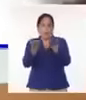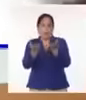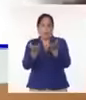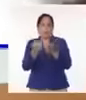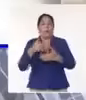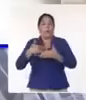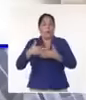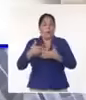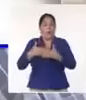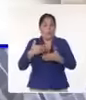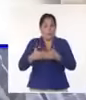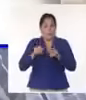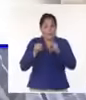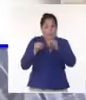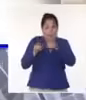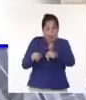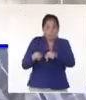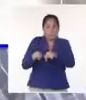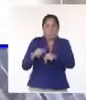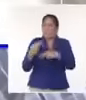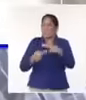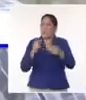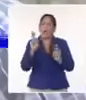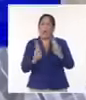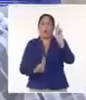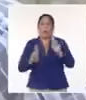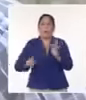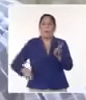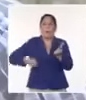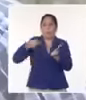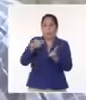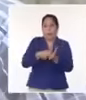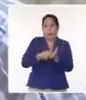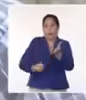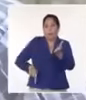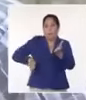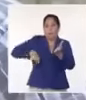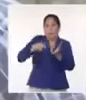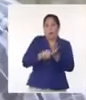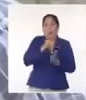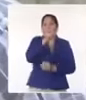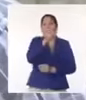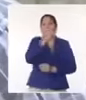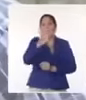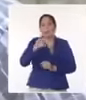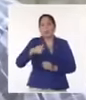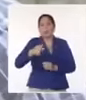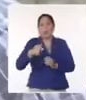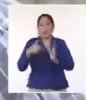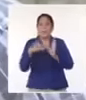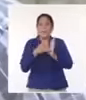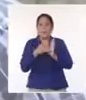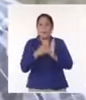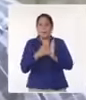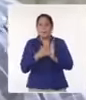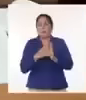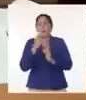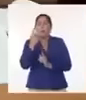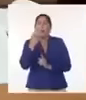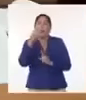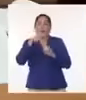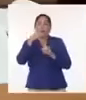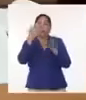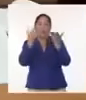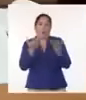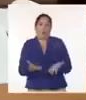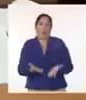base Servitali acordaron el pago de cifras entre los 18.000 y 9.000 pesos por cada tonelada de producto